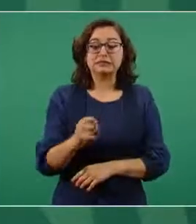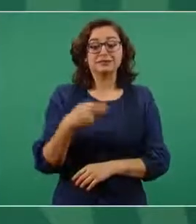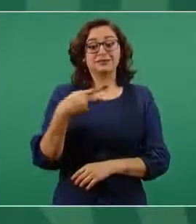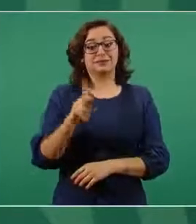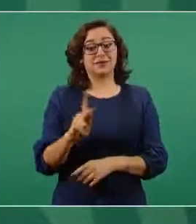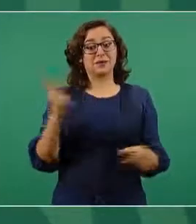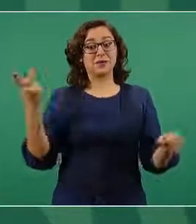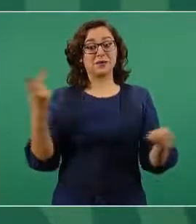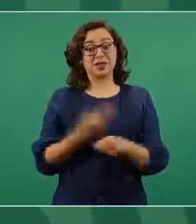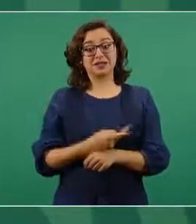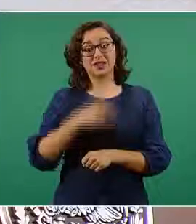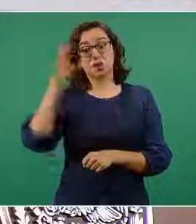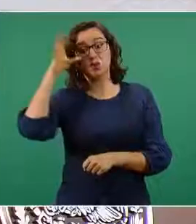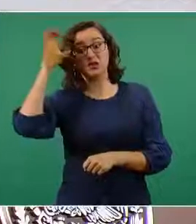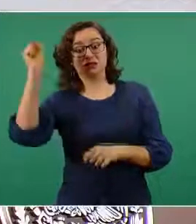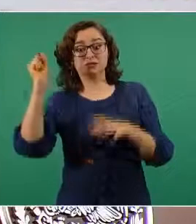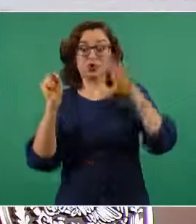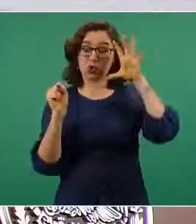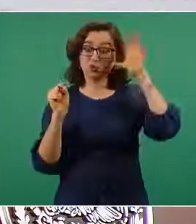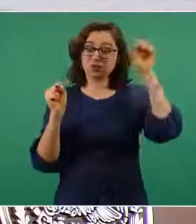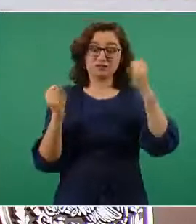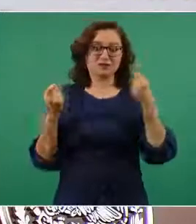distintas y